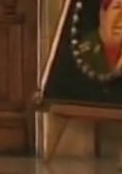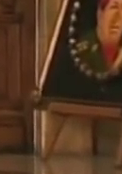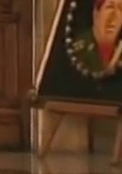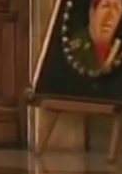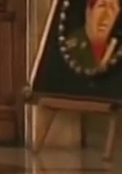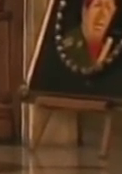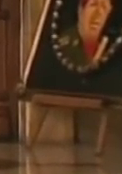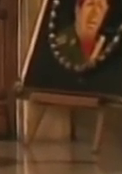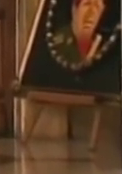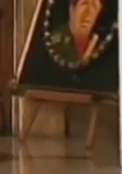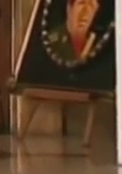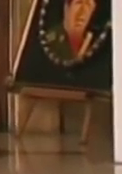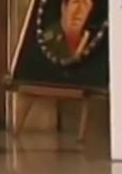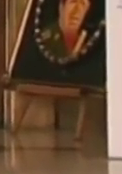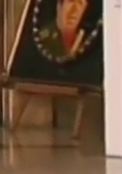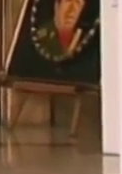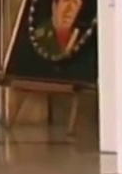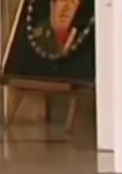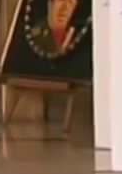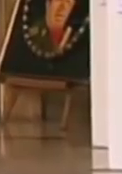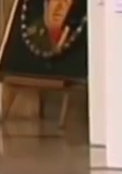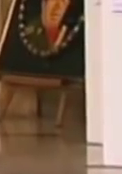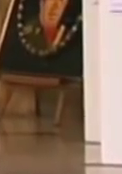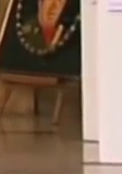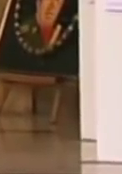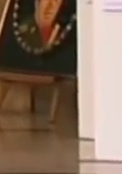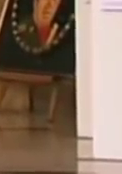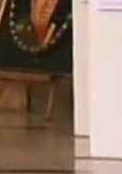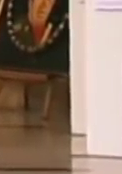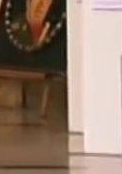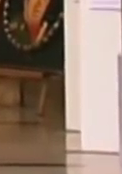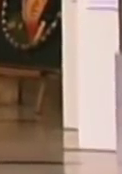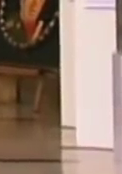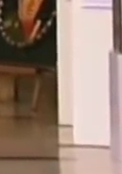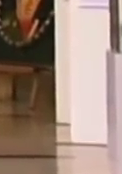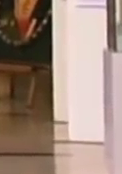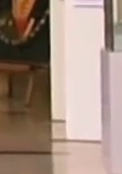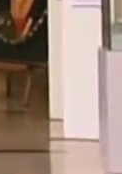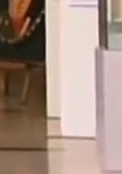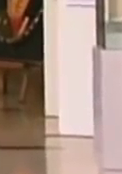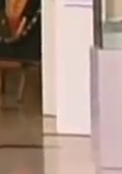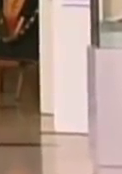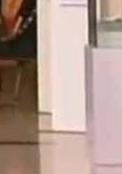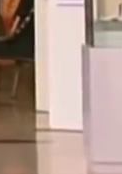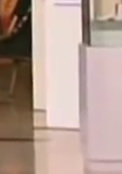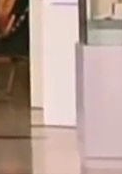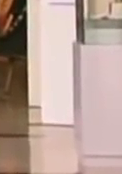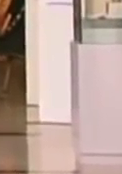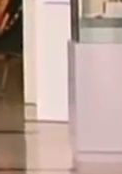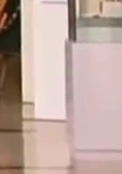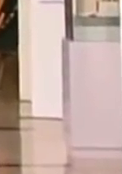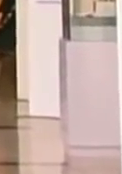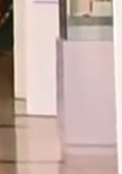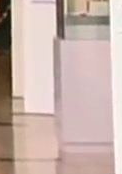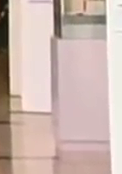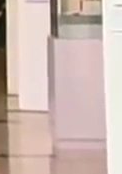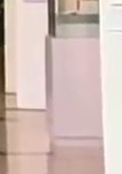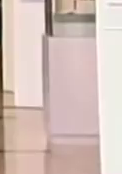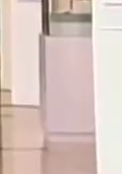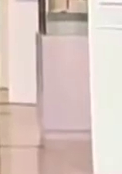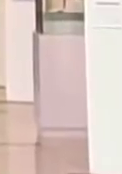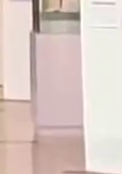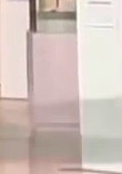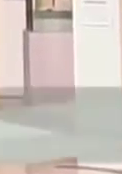Vemos en este momento al presidente constitucional de la República Bolivariana de Venezuela, Nicolás Maduro Moros, cómo se dirige